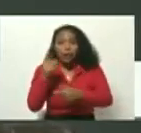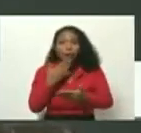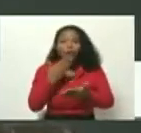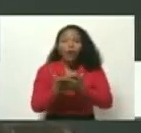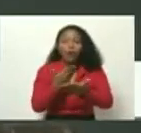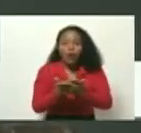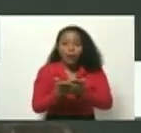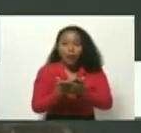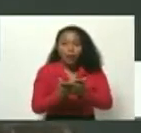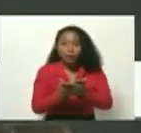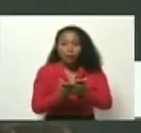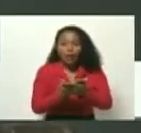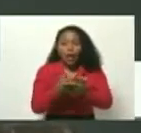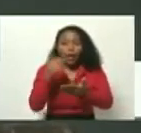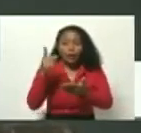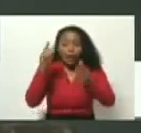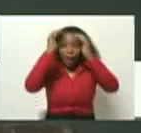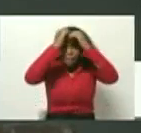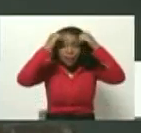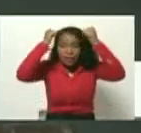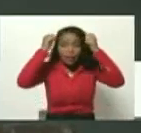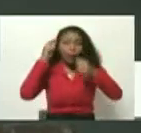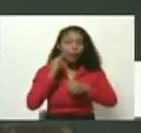siguiente: que la milicia bolivariana